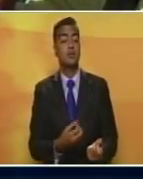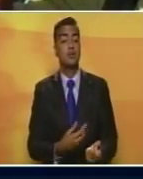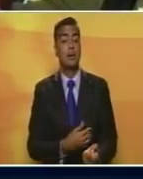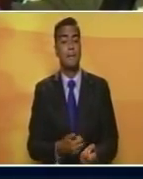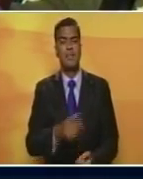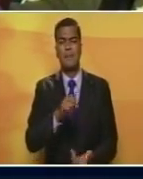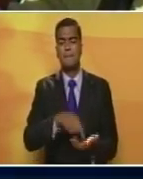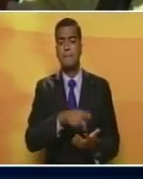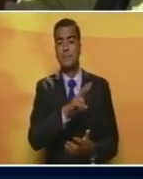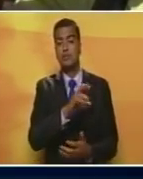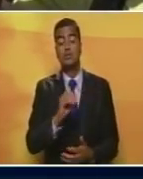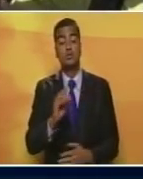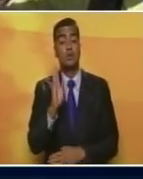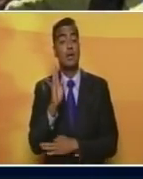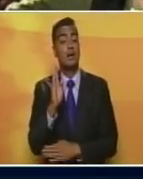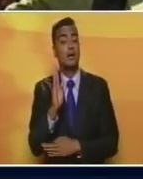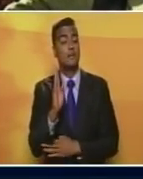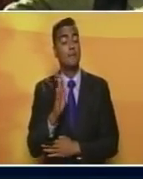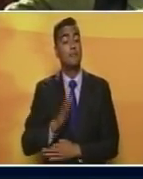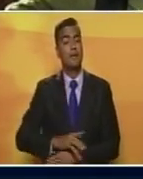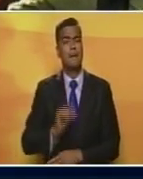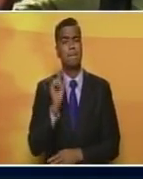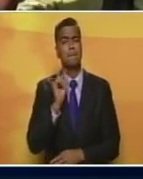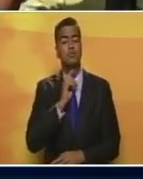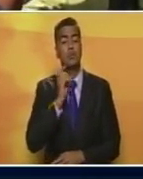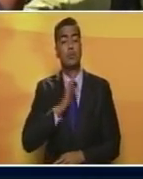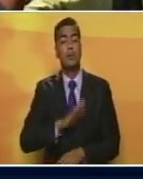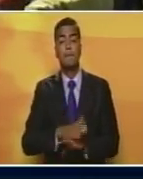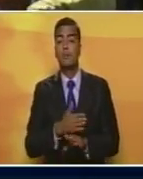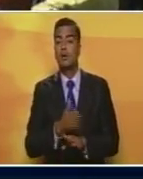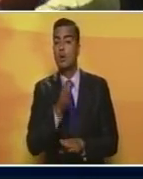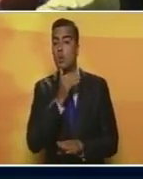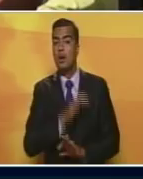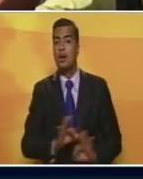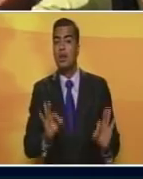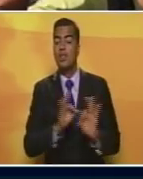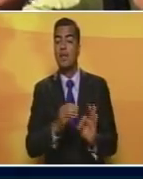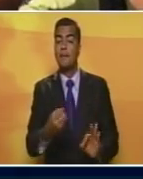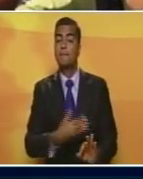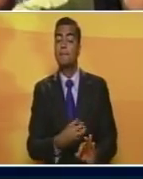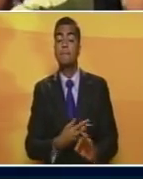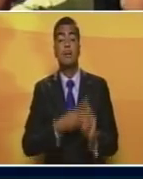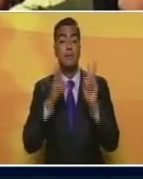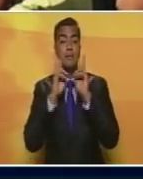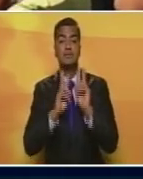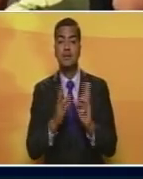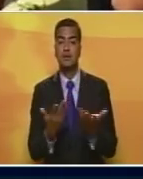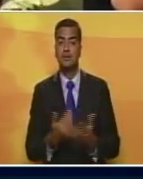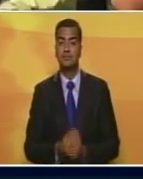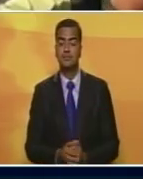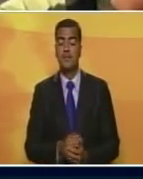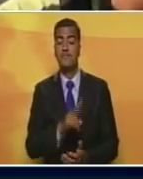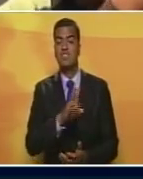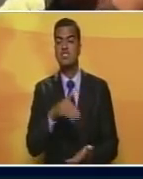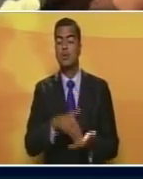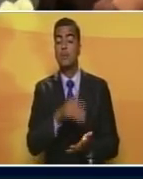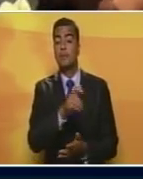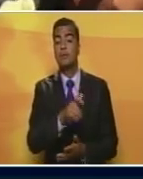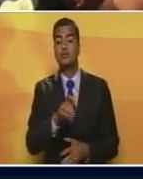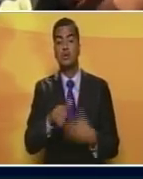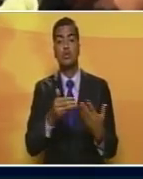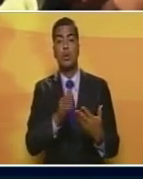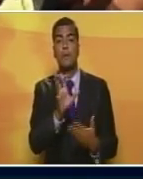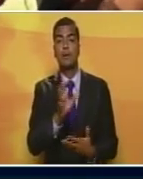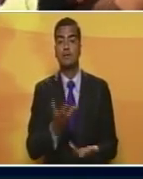Héctor Daniel Colmenares, aseveró que en reiteradas oportunidades los pacientes advirtieron al Ministerio para la Salud y al Instituto Venezolano del